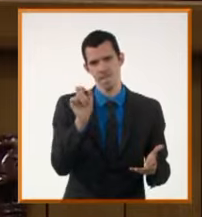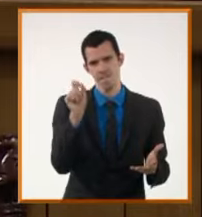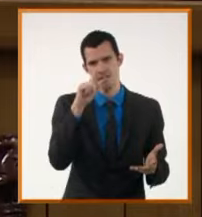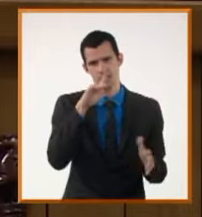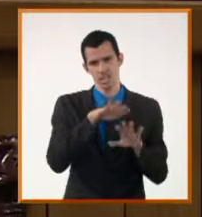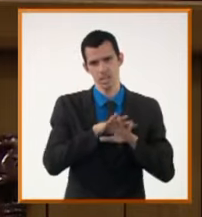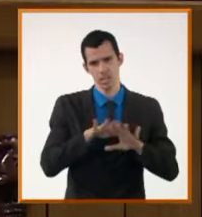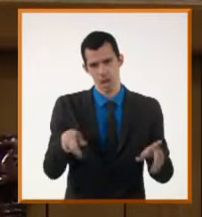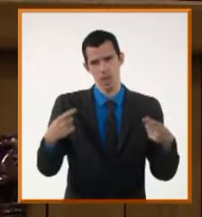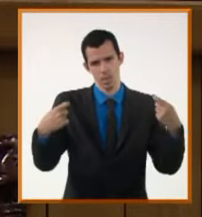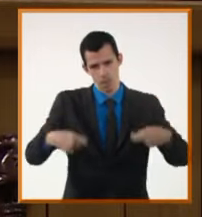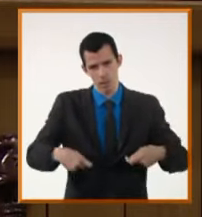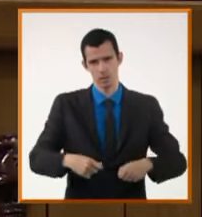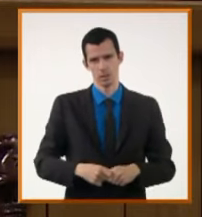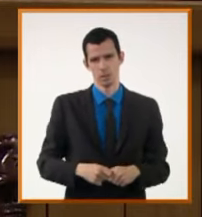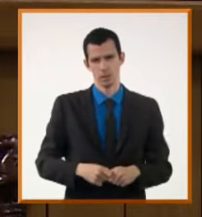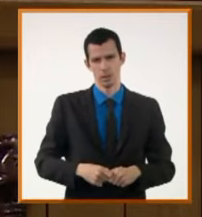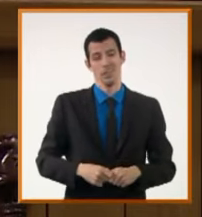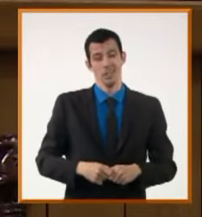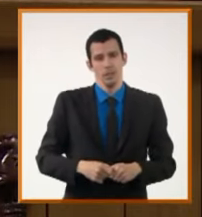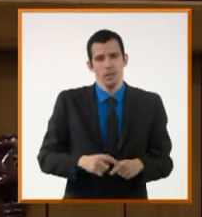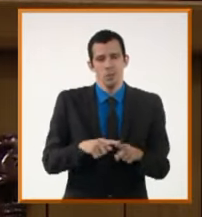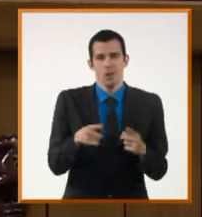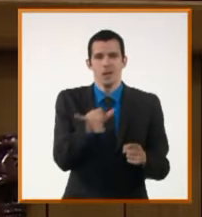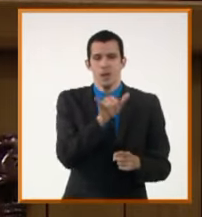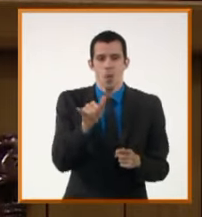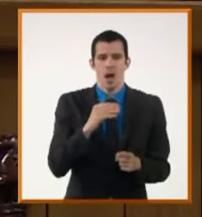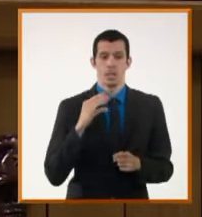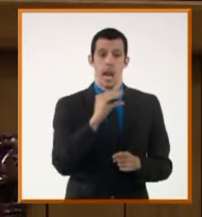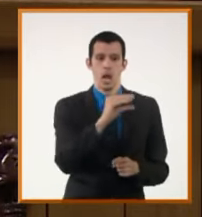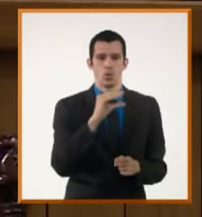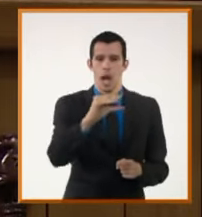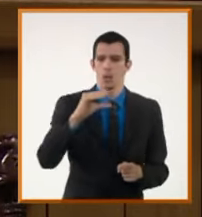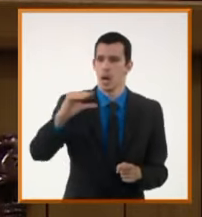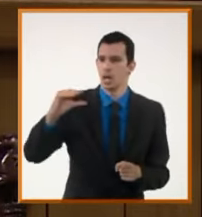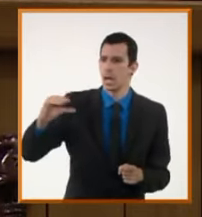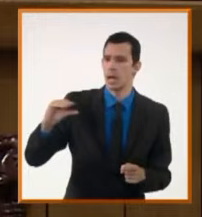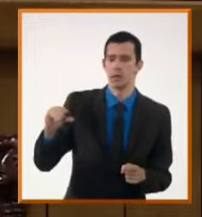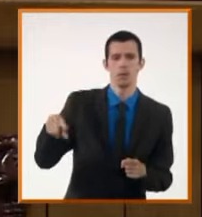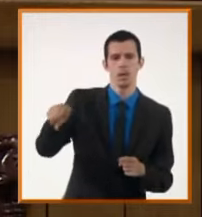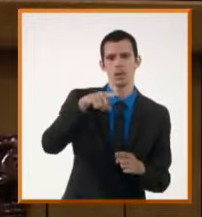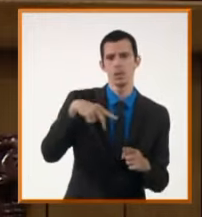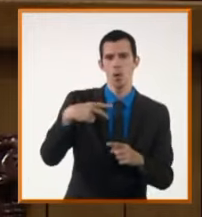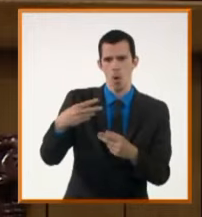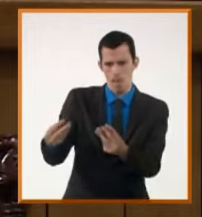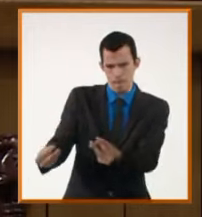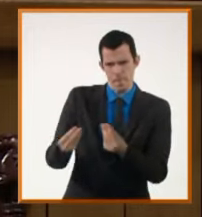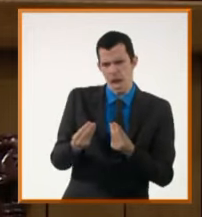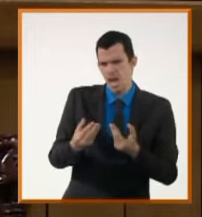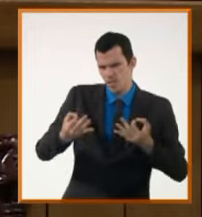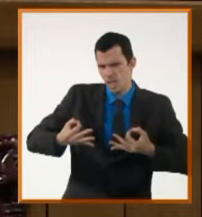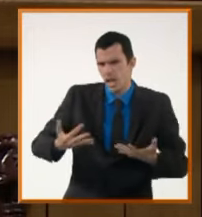en lugares donde personas que tienen varias inquietudes, lo primero han dicho, yo quiero trabajar.